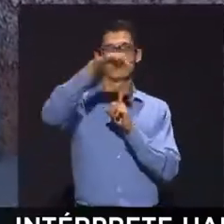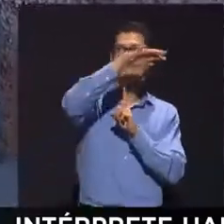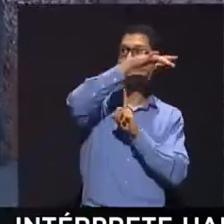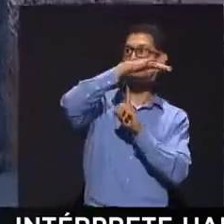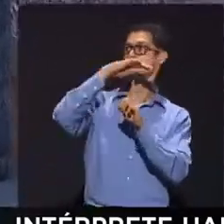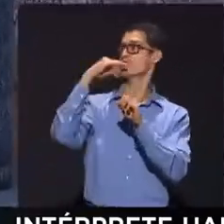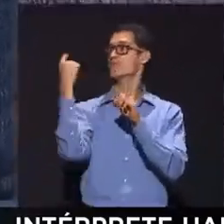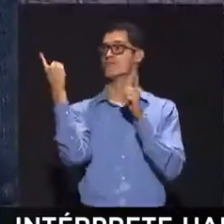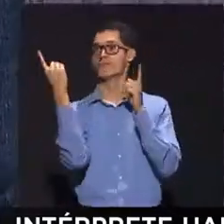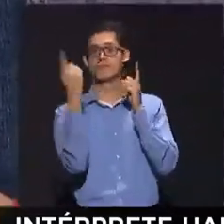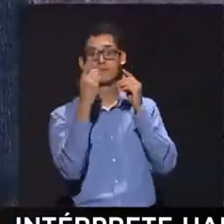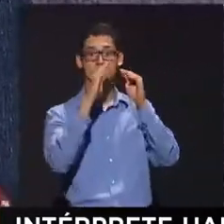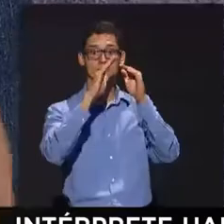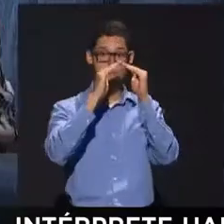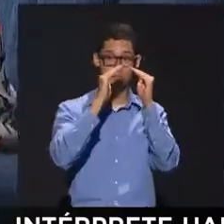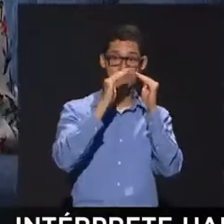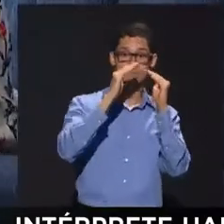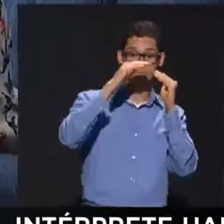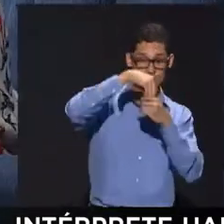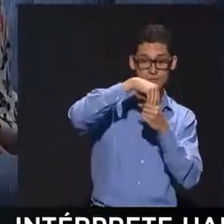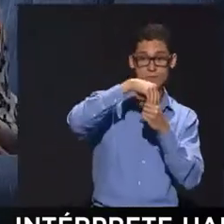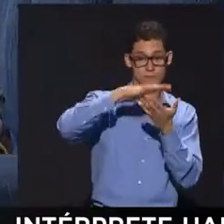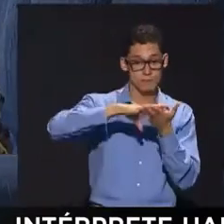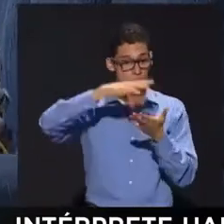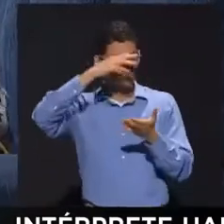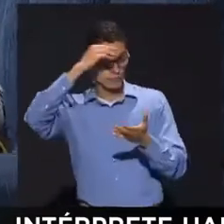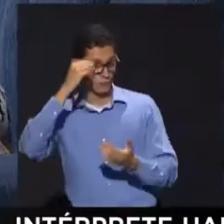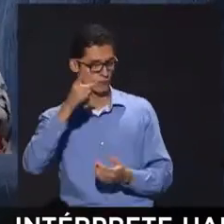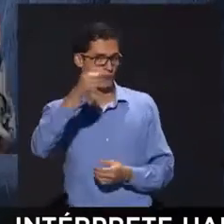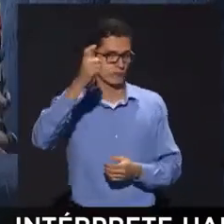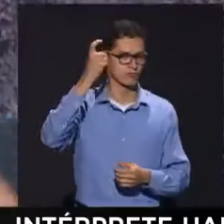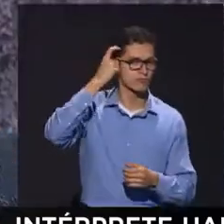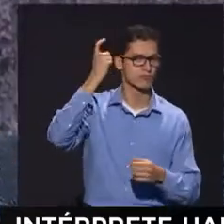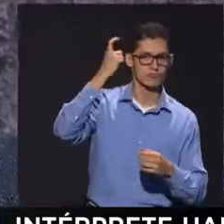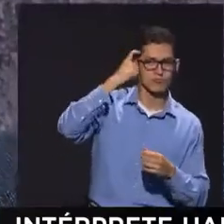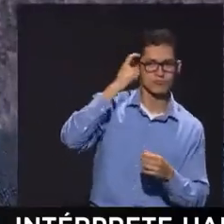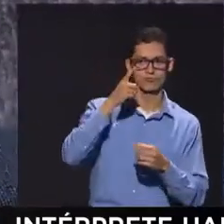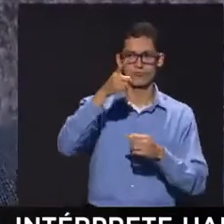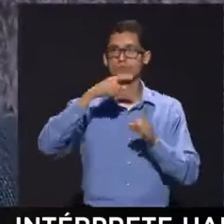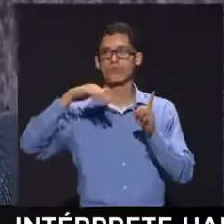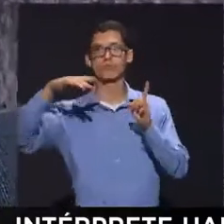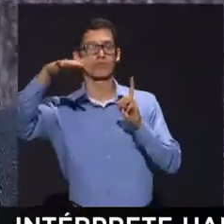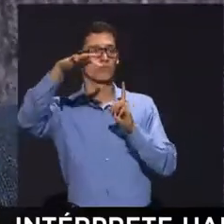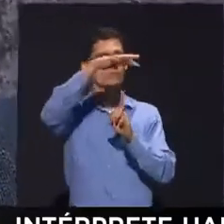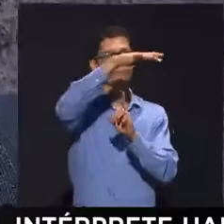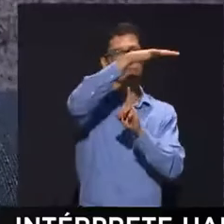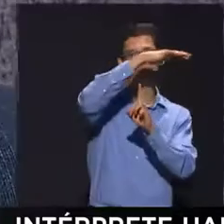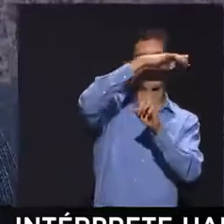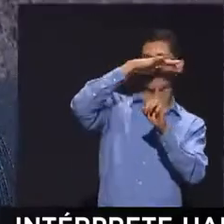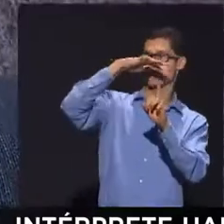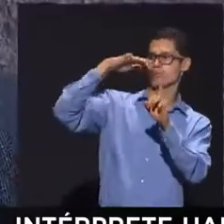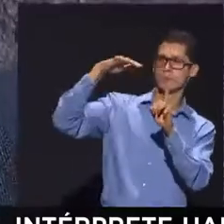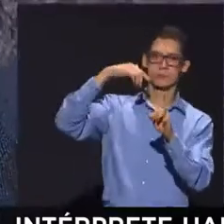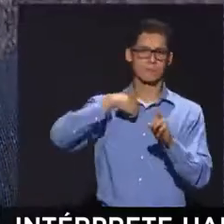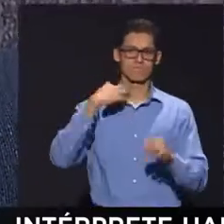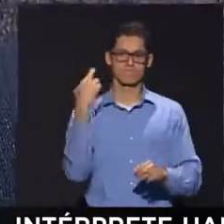aprendemos. Hay un tema importante que es muy inteligente, el cuidado que debemos darle al medio ambiente. Es un tema que recalco y